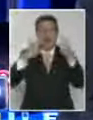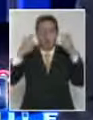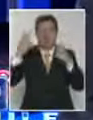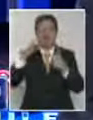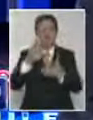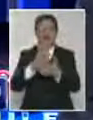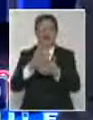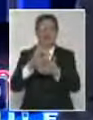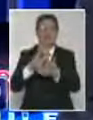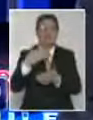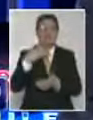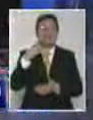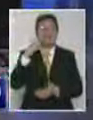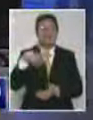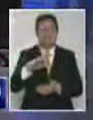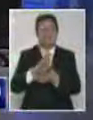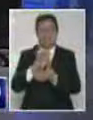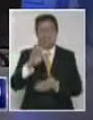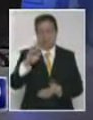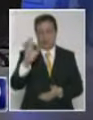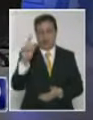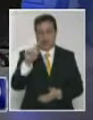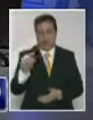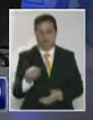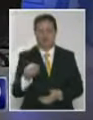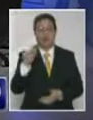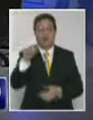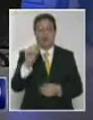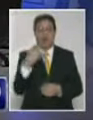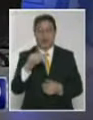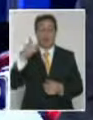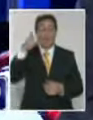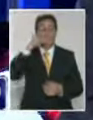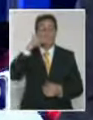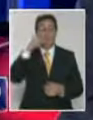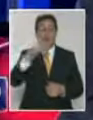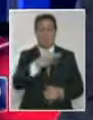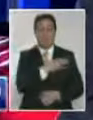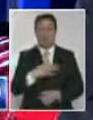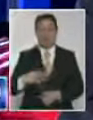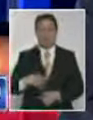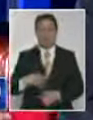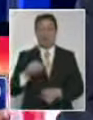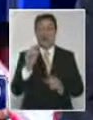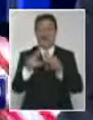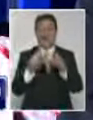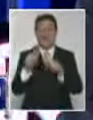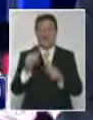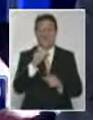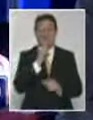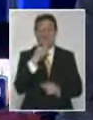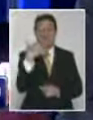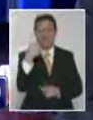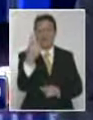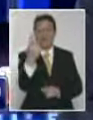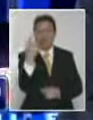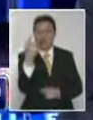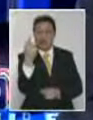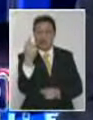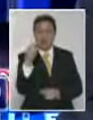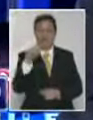cosa. Y bueno, y 10:55 efectivamente recibimos un llamado al Ministerio de Defensa, en el cual nos decía que o